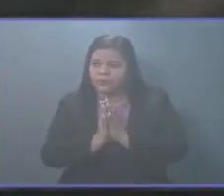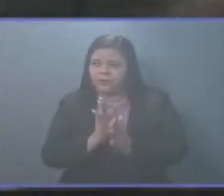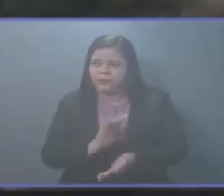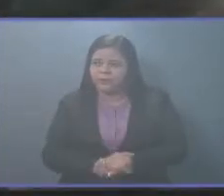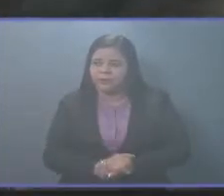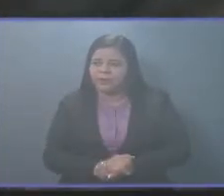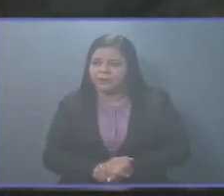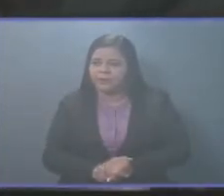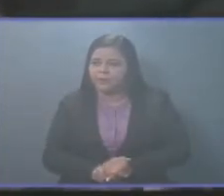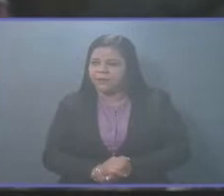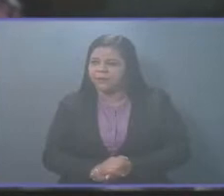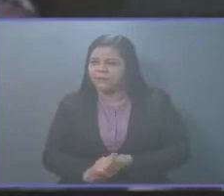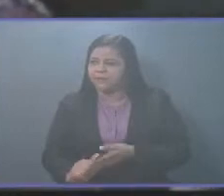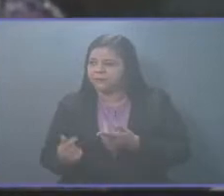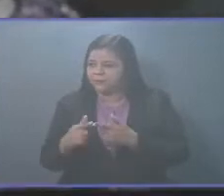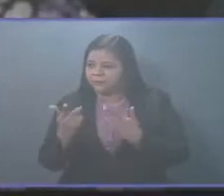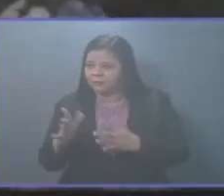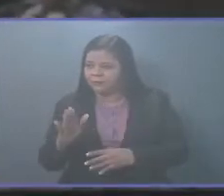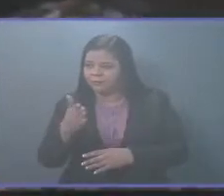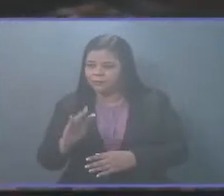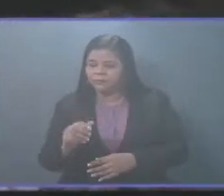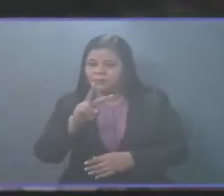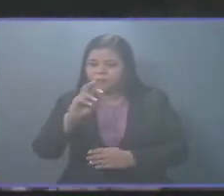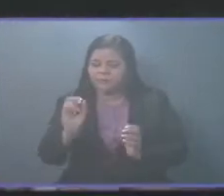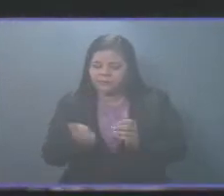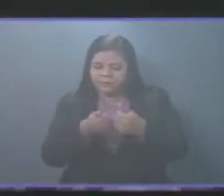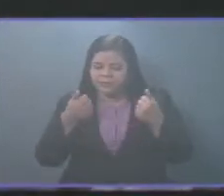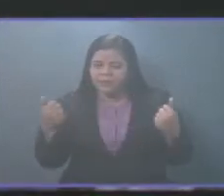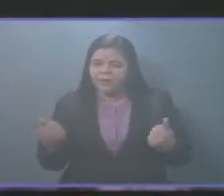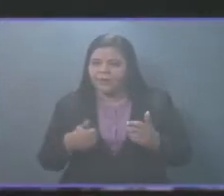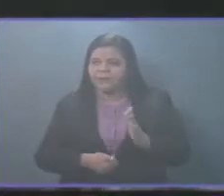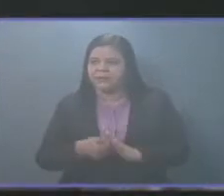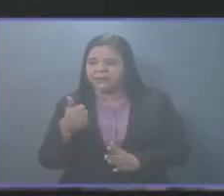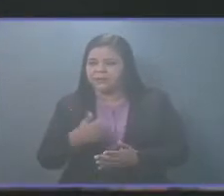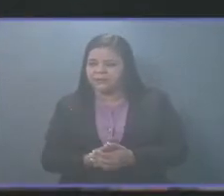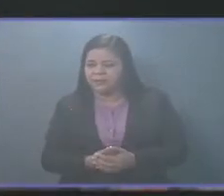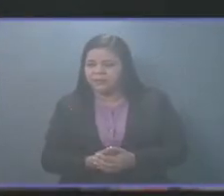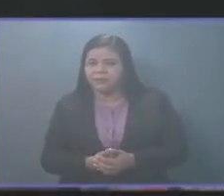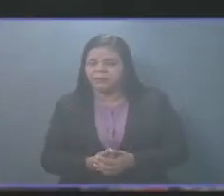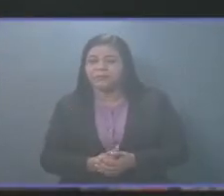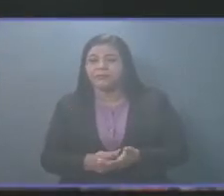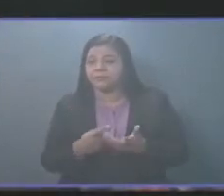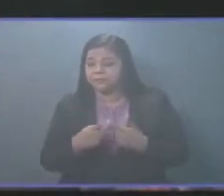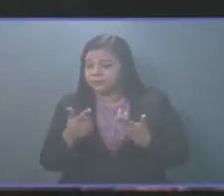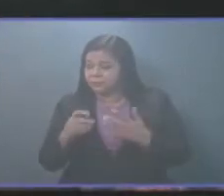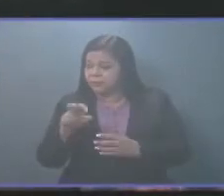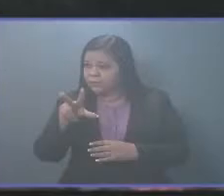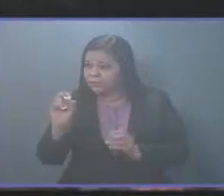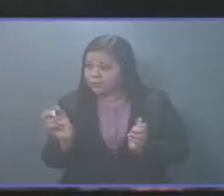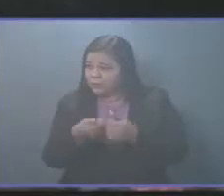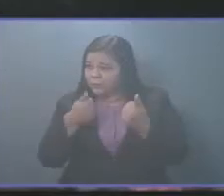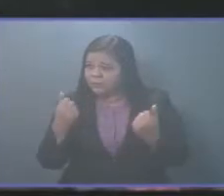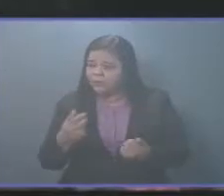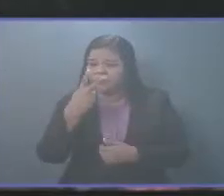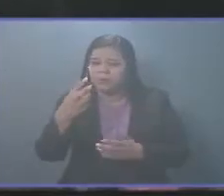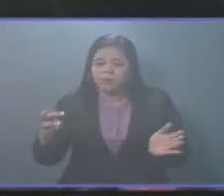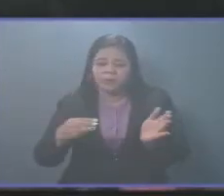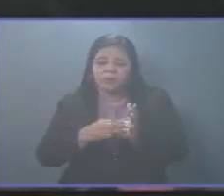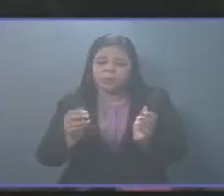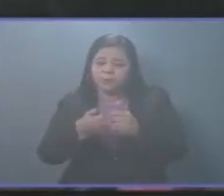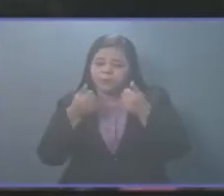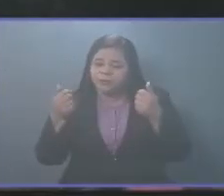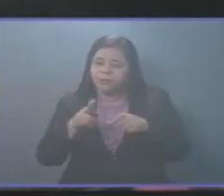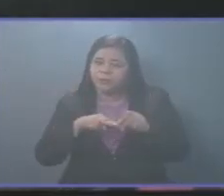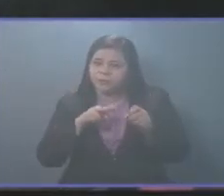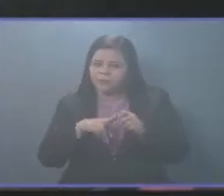es que al Ministerio de Salud únicamente 20 millones de dólares. Y al Hospital El Salvador 30 millones. De los 2.000 millones de dólares.